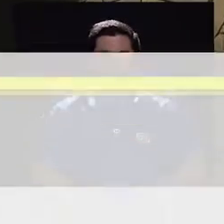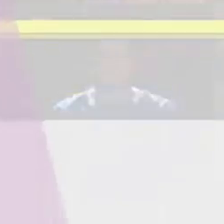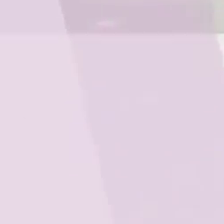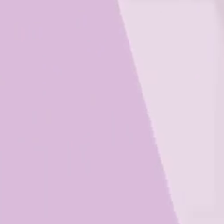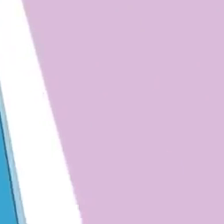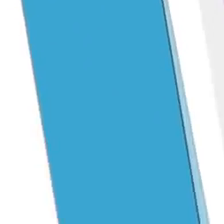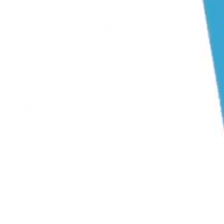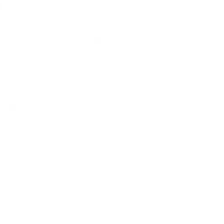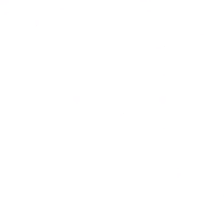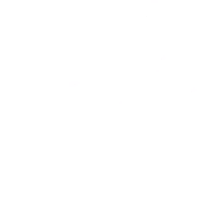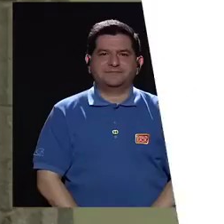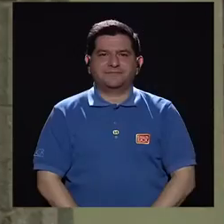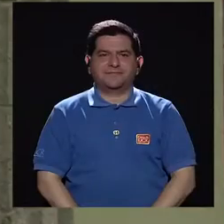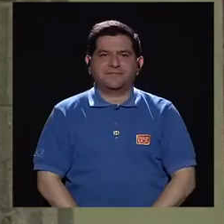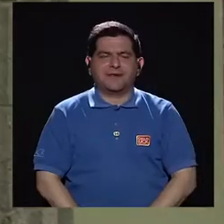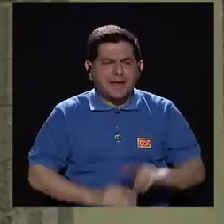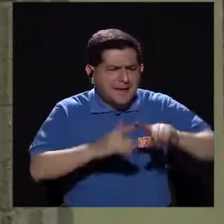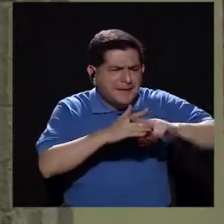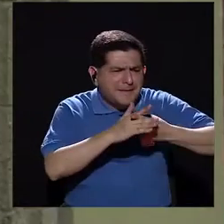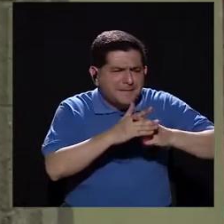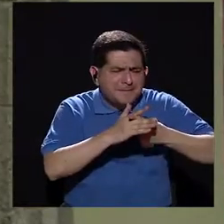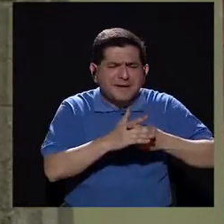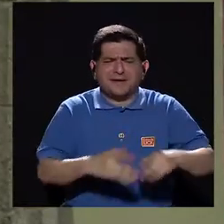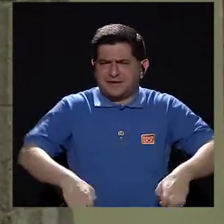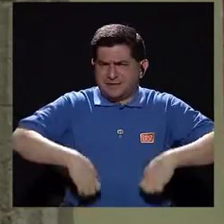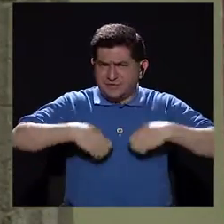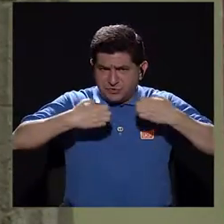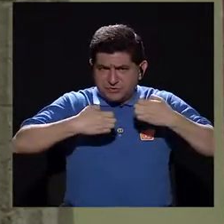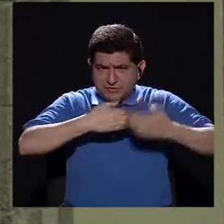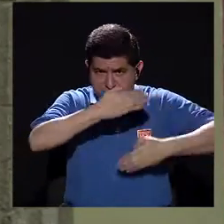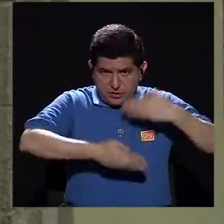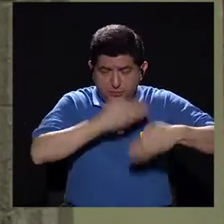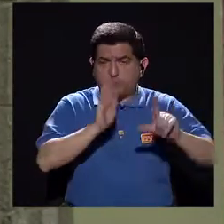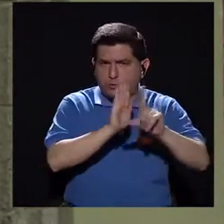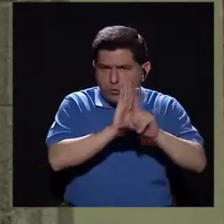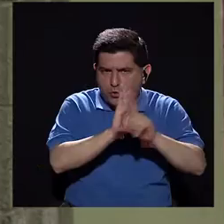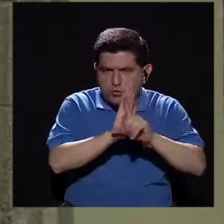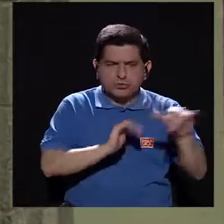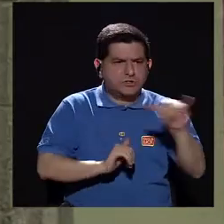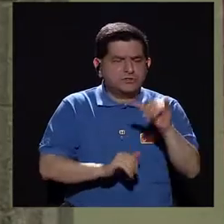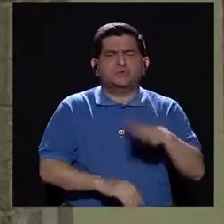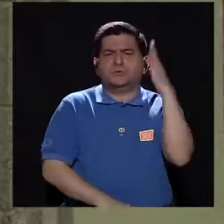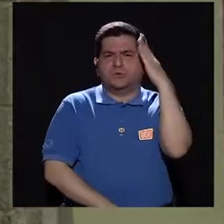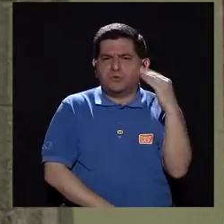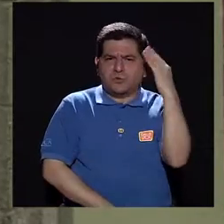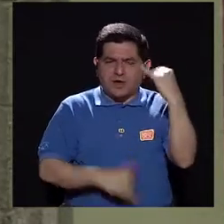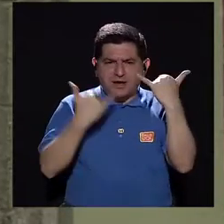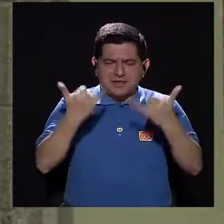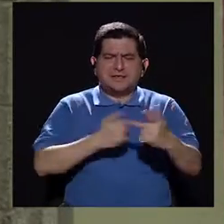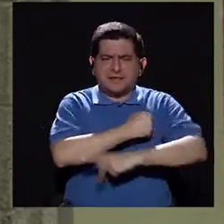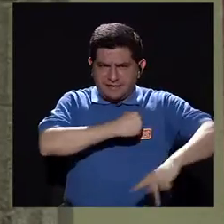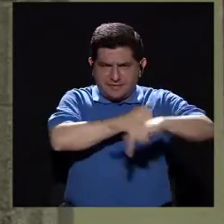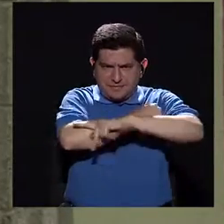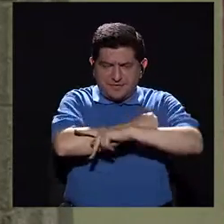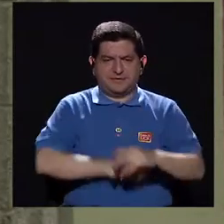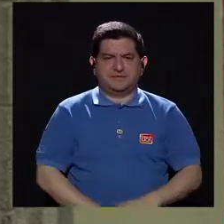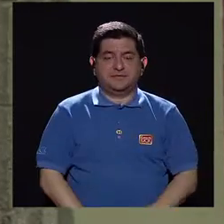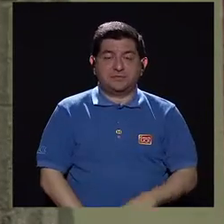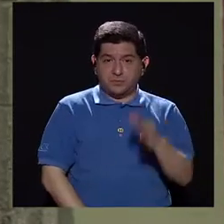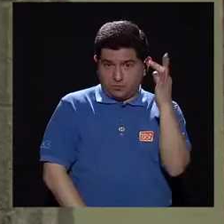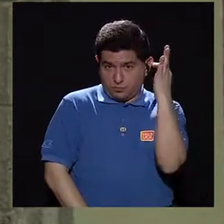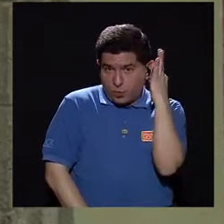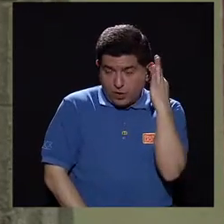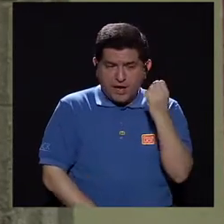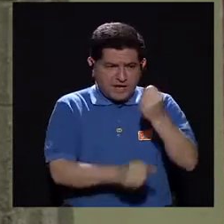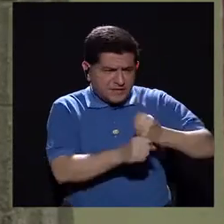hicieron. ¿Qué mecanismos existen legales y además qué experiencias hay en el país para que